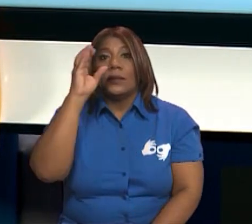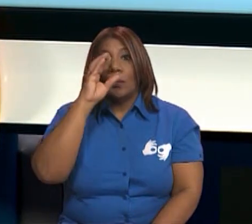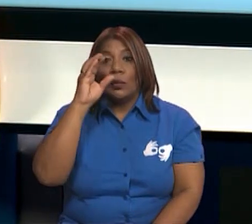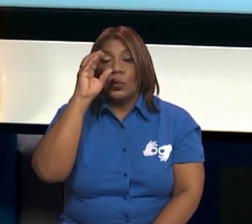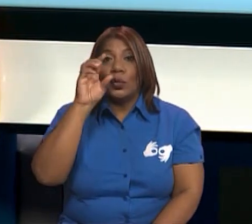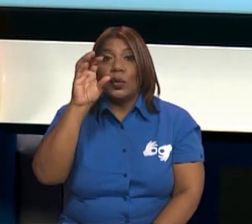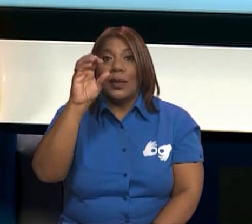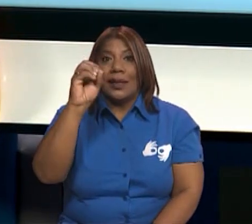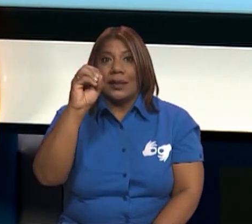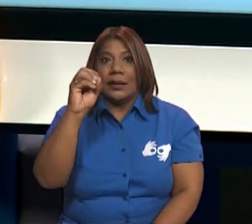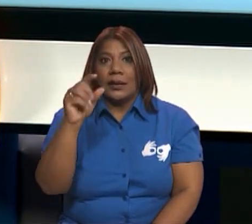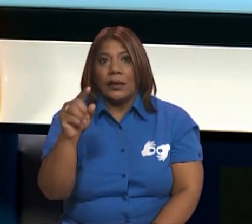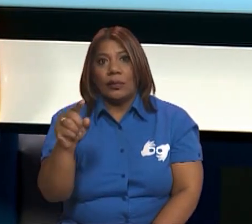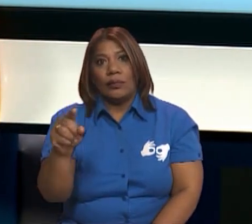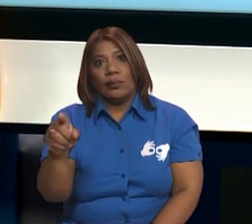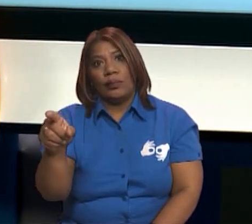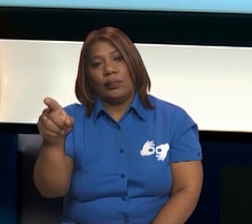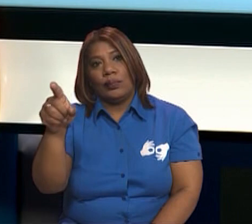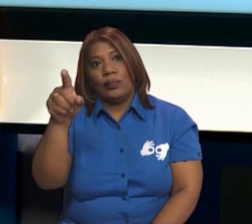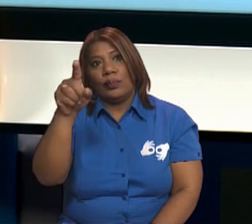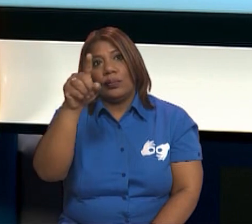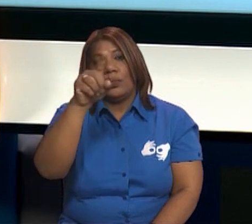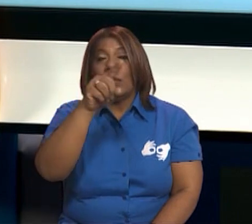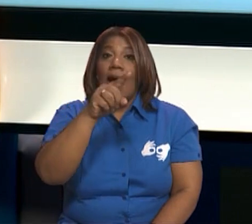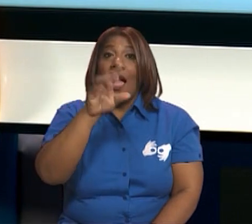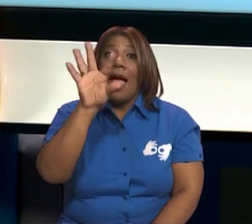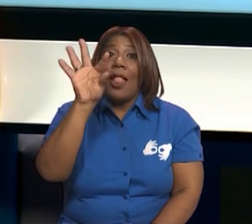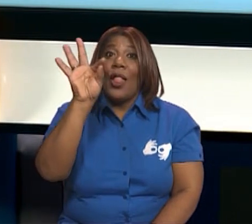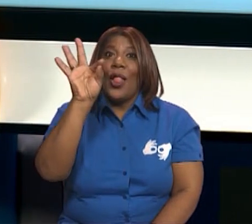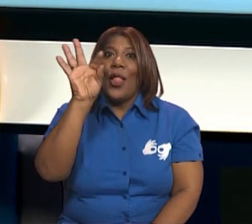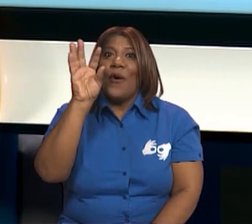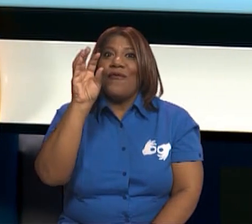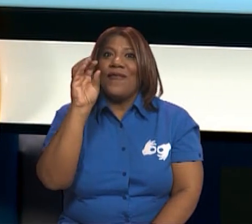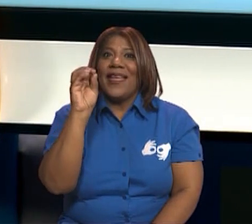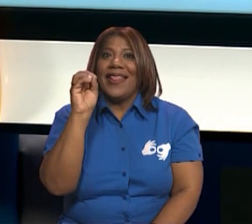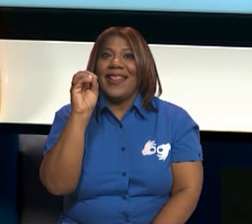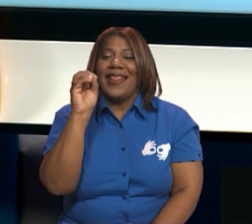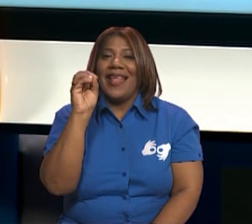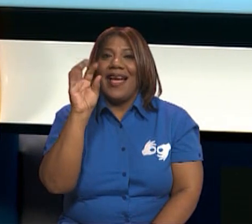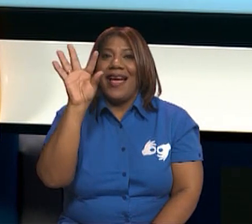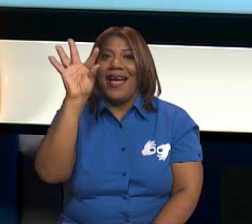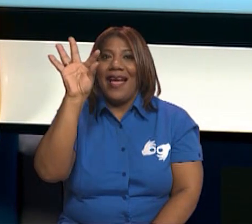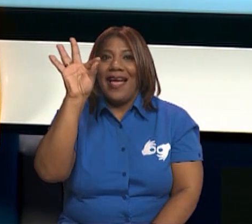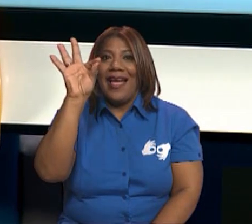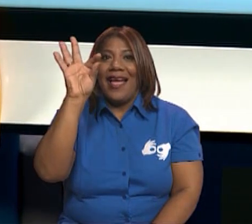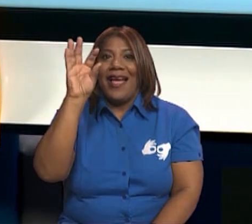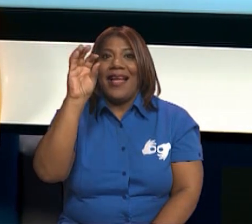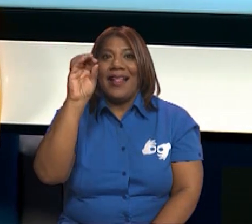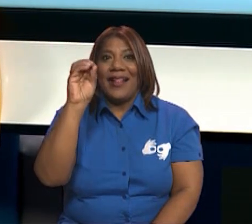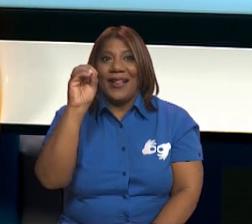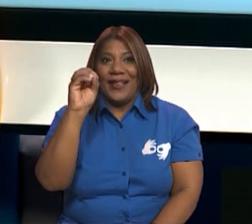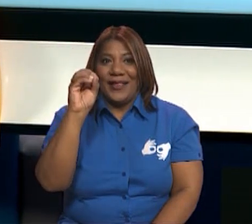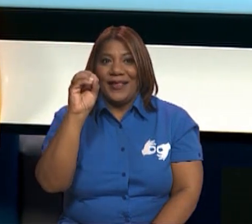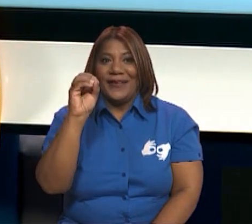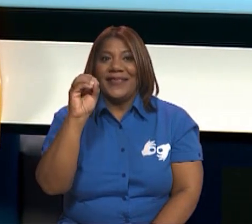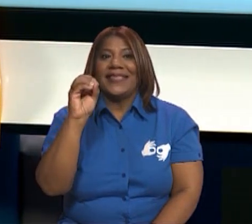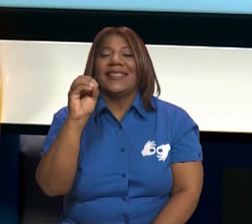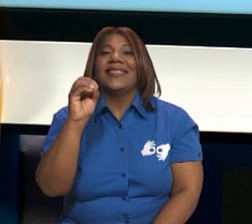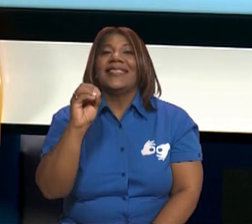0. Entonces medimos y nos damos cuenta que mi pantalla mide exactamente